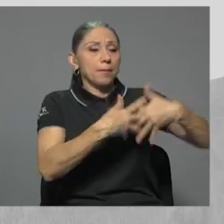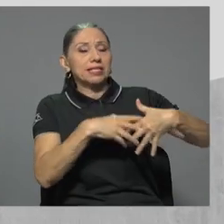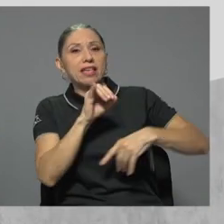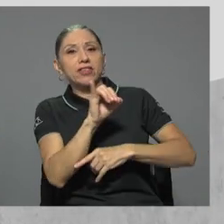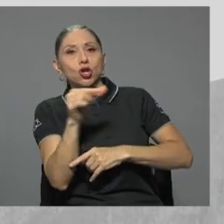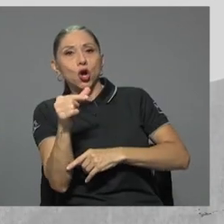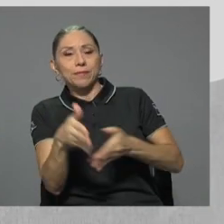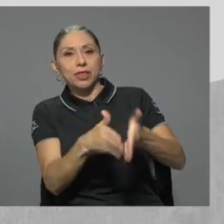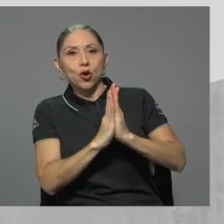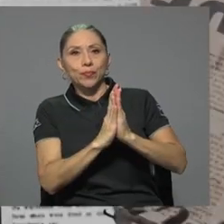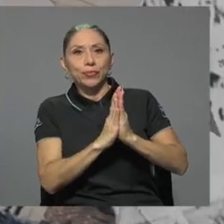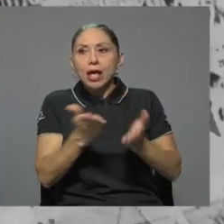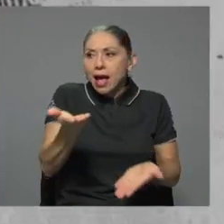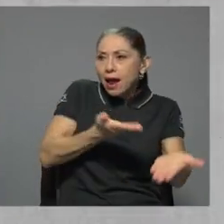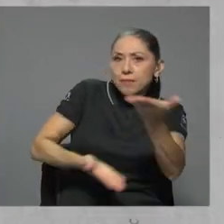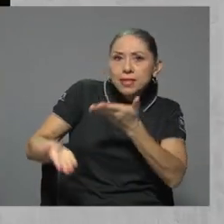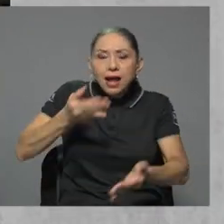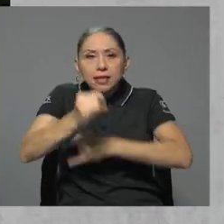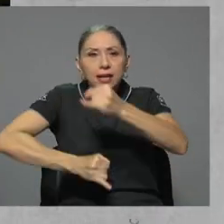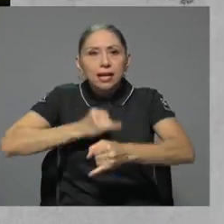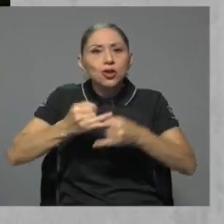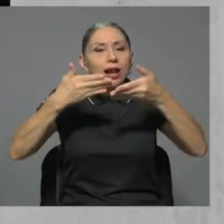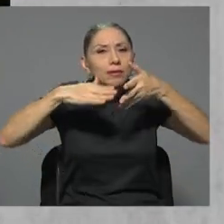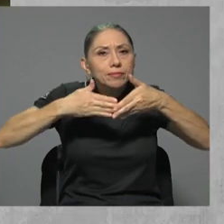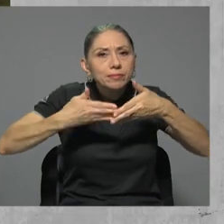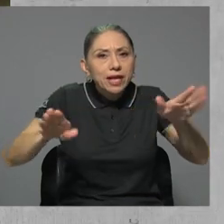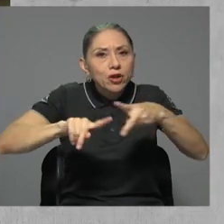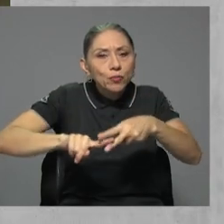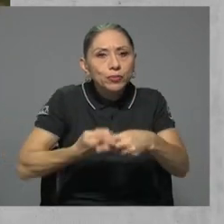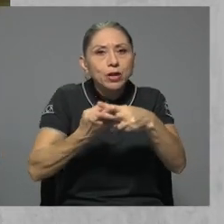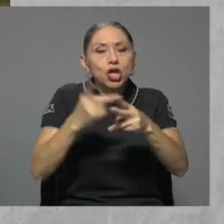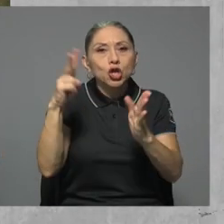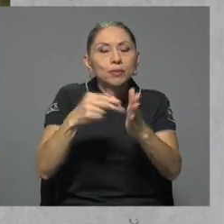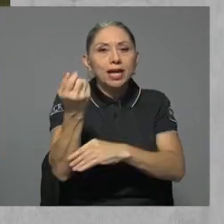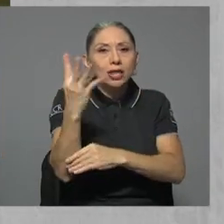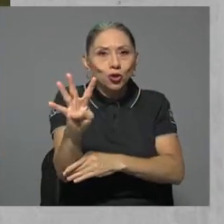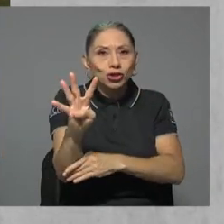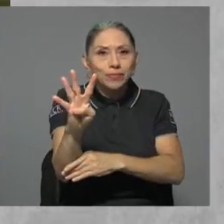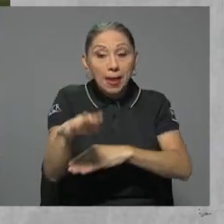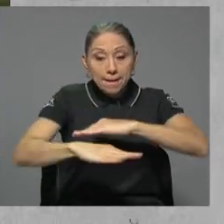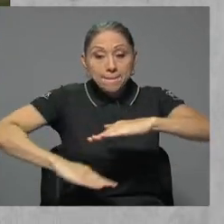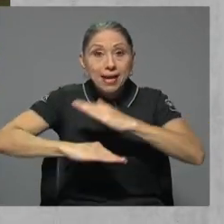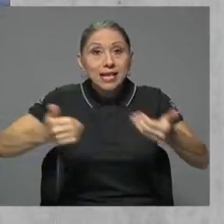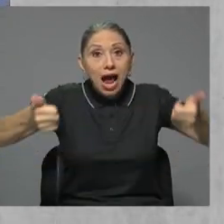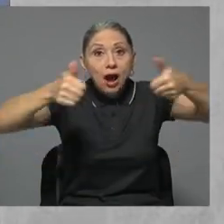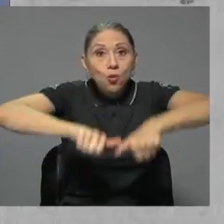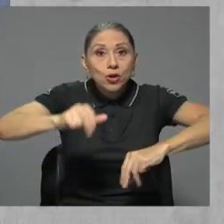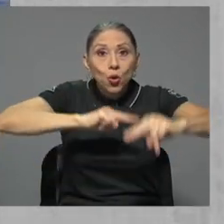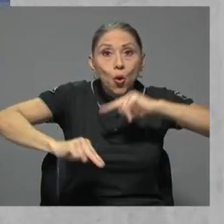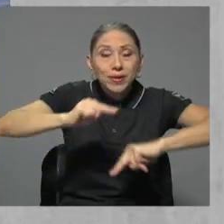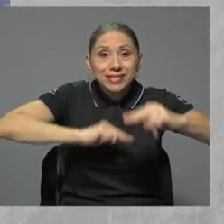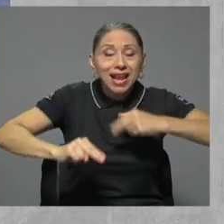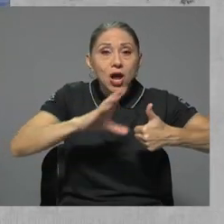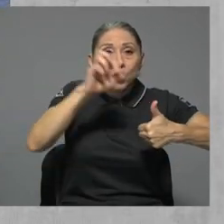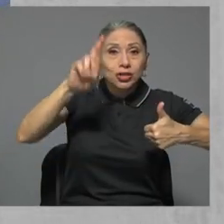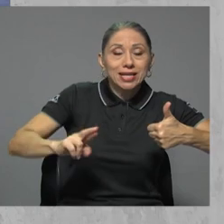El arbitraje internacional se abrió en el 2014, usando como base un acuerdo comercial entre Costa Rica y Canadá firmado